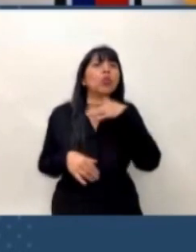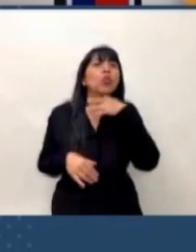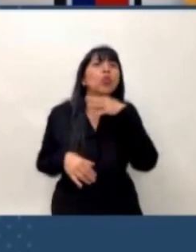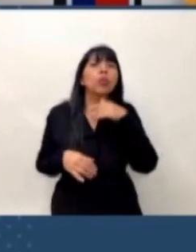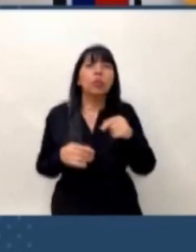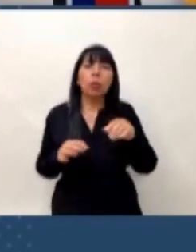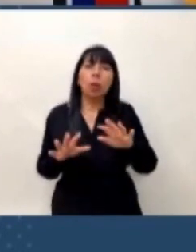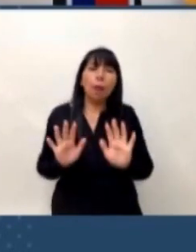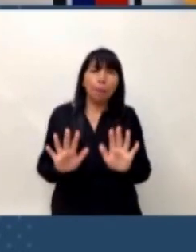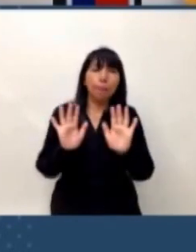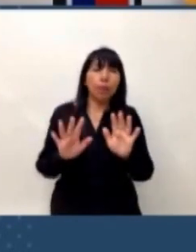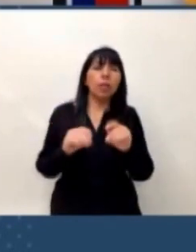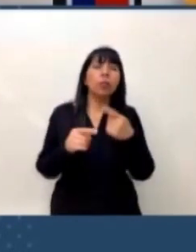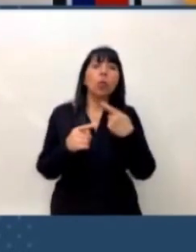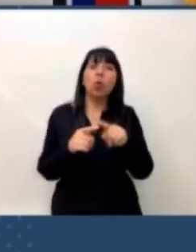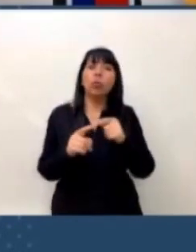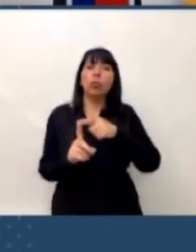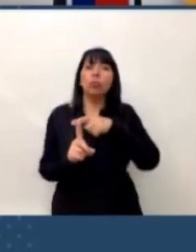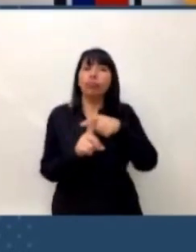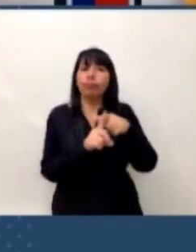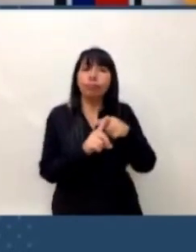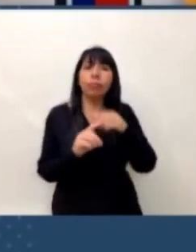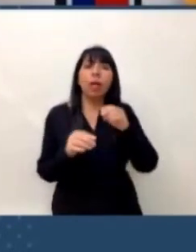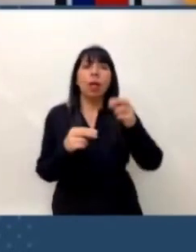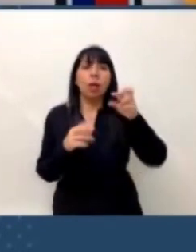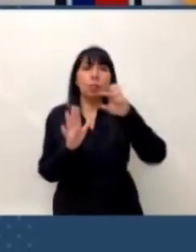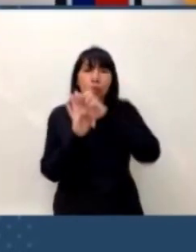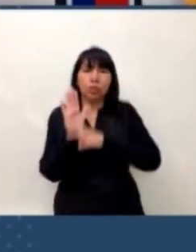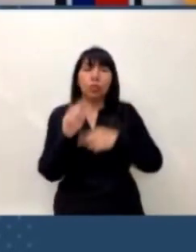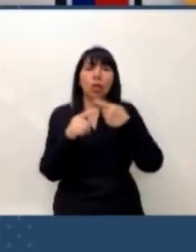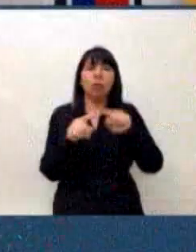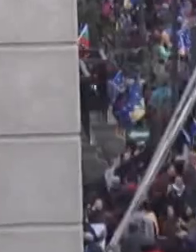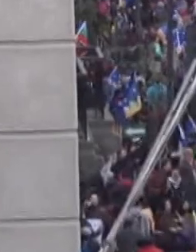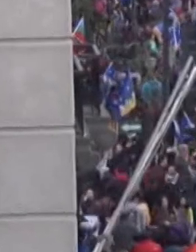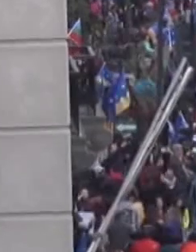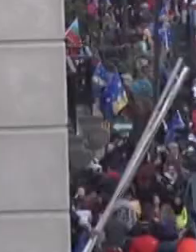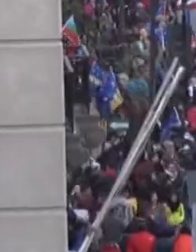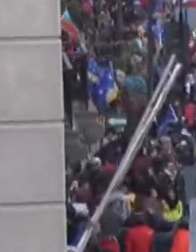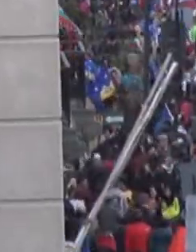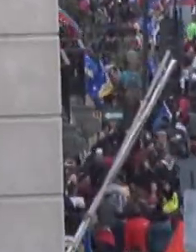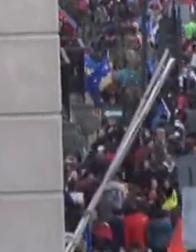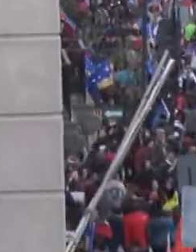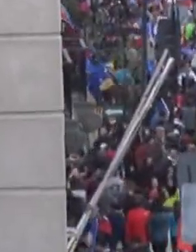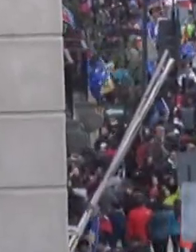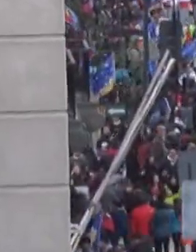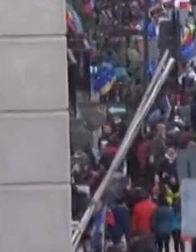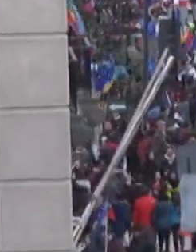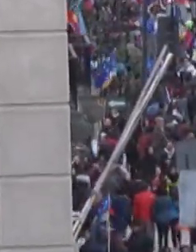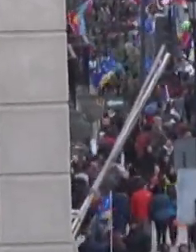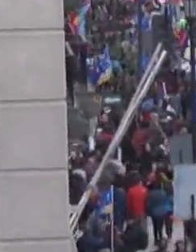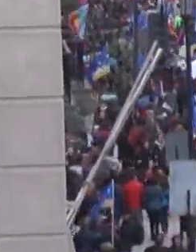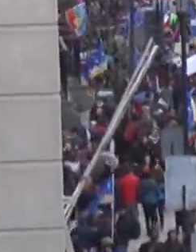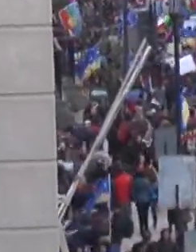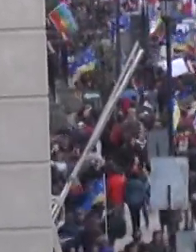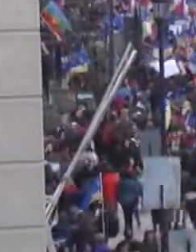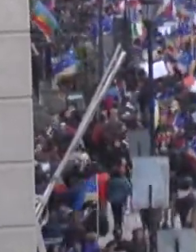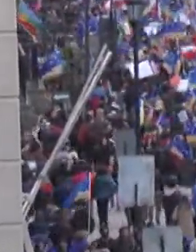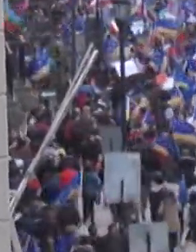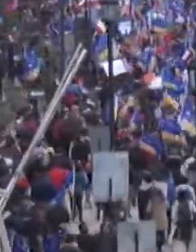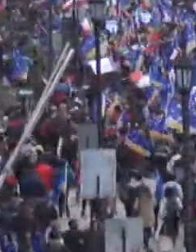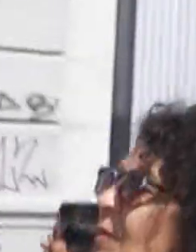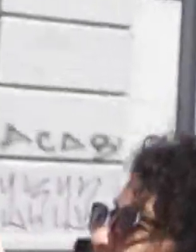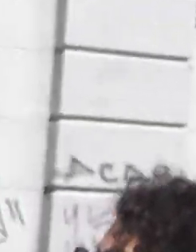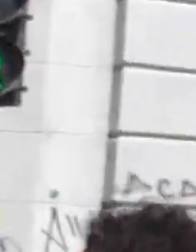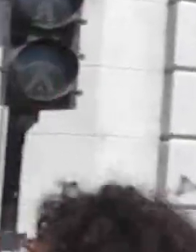la fecha a la espera de la incorporación al proyecto de las otras compañías. No hubo mayor mención en la cuenta del intendente al estallido